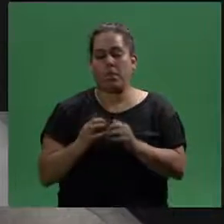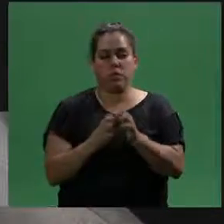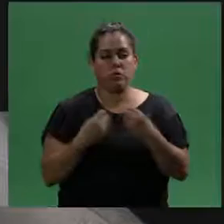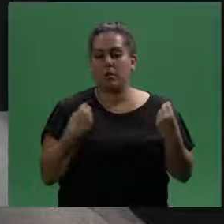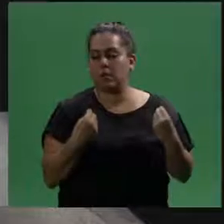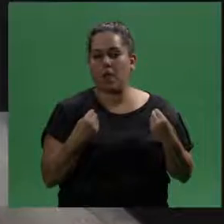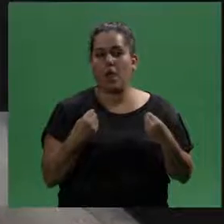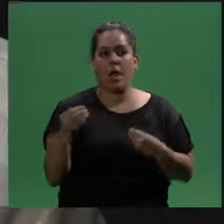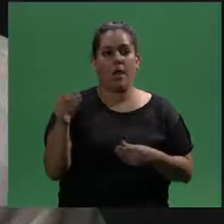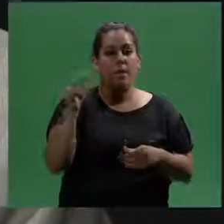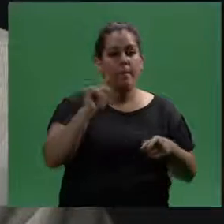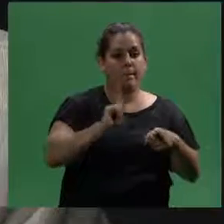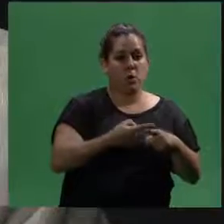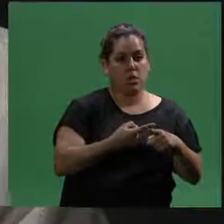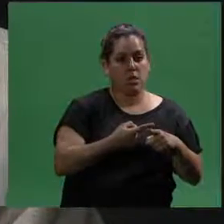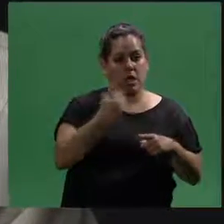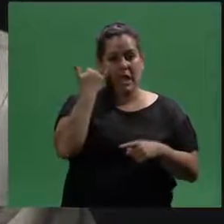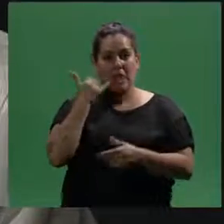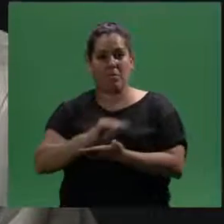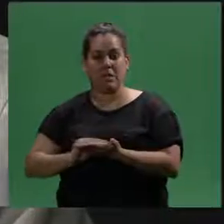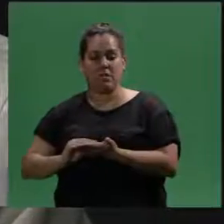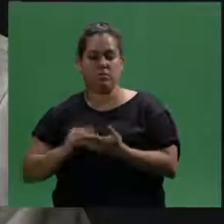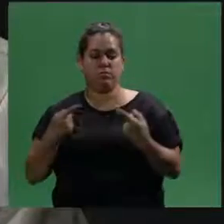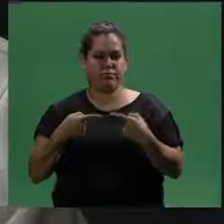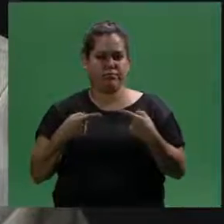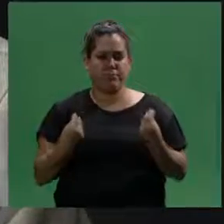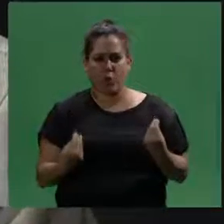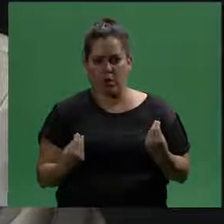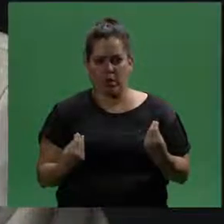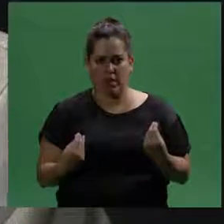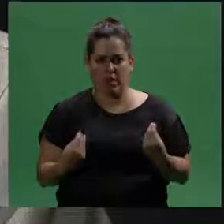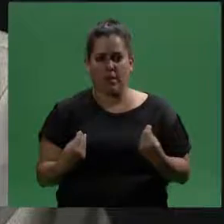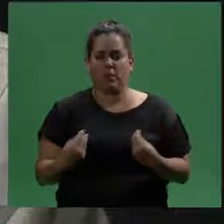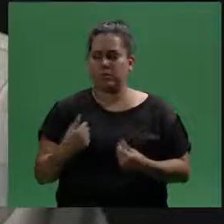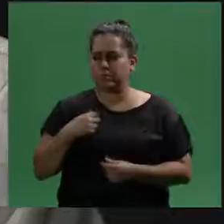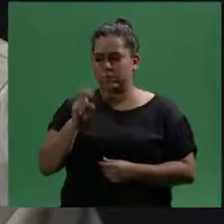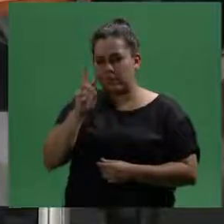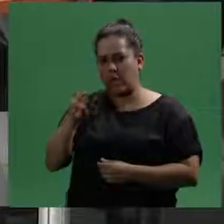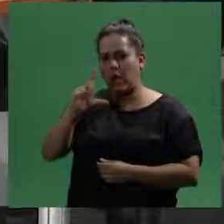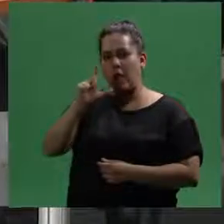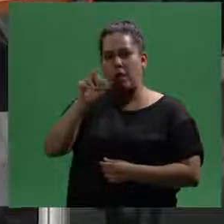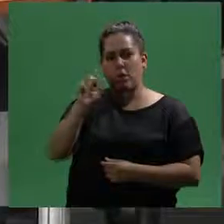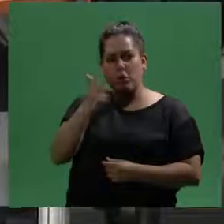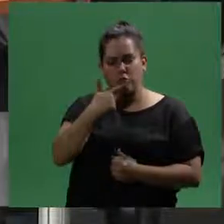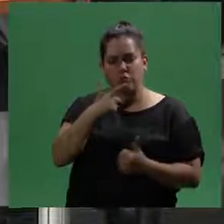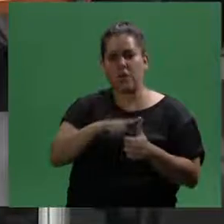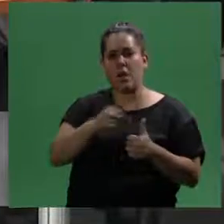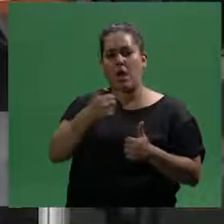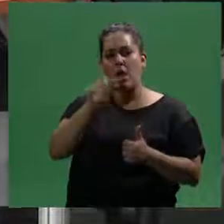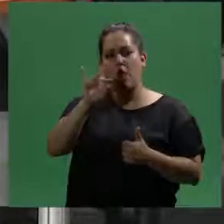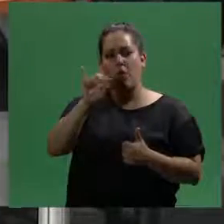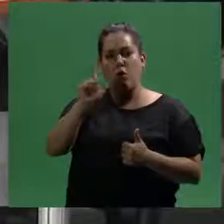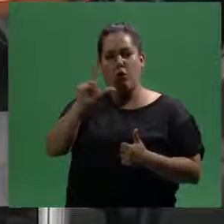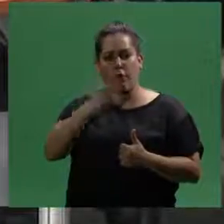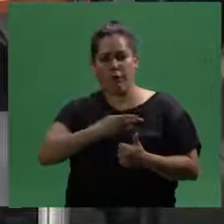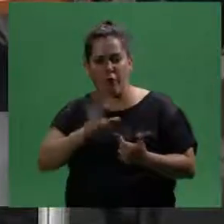Es la eterna discusión entre la política y la administración. Y como, bueno, después de escucharlos a Carlos, a Adolfo